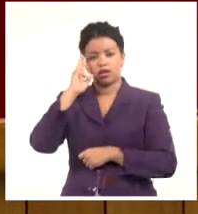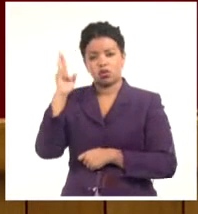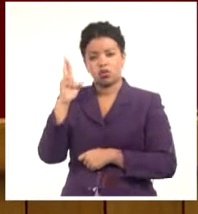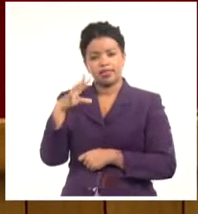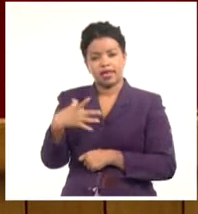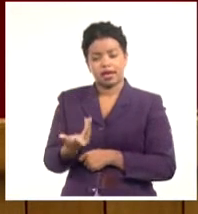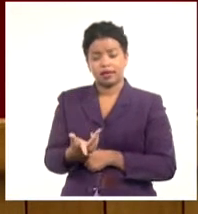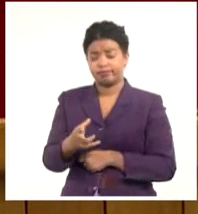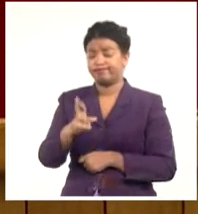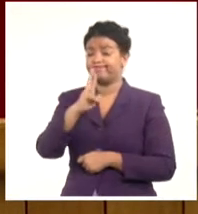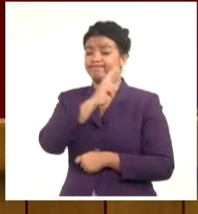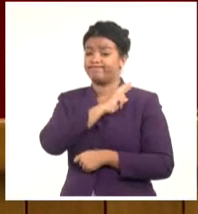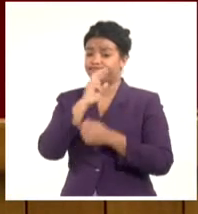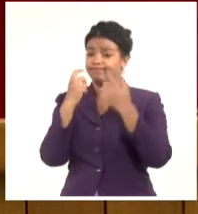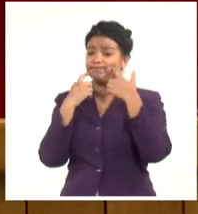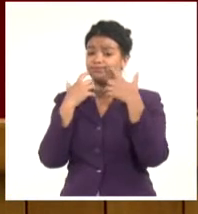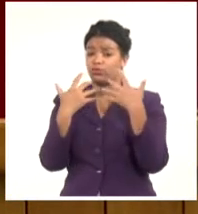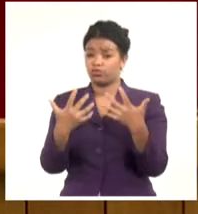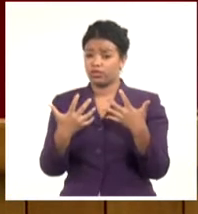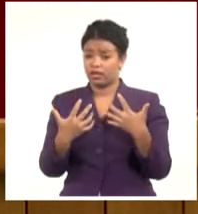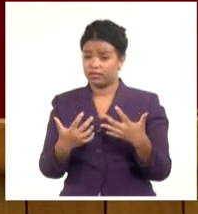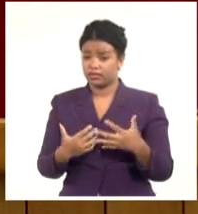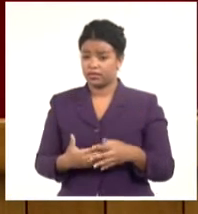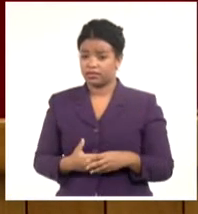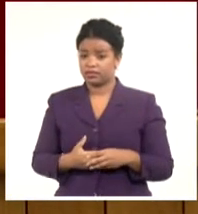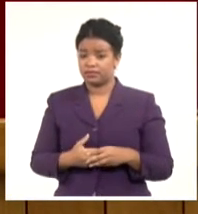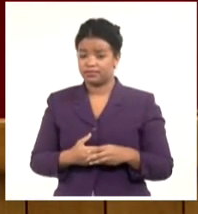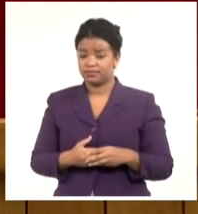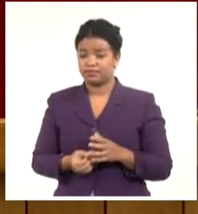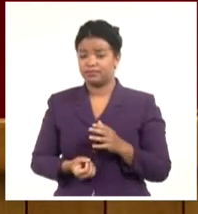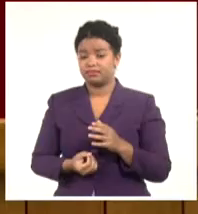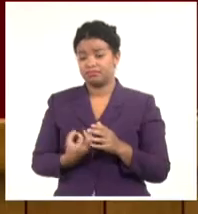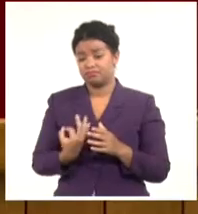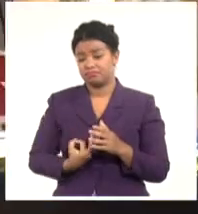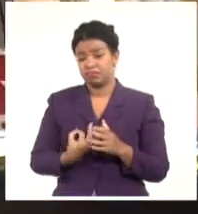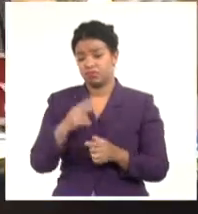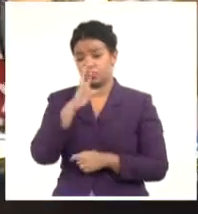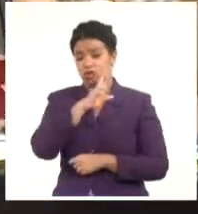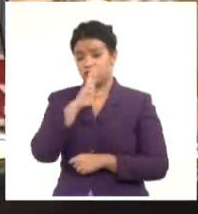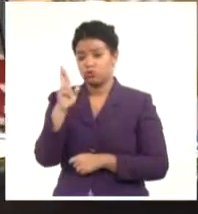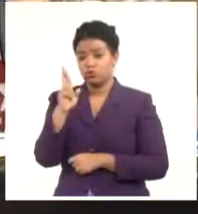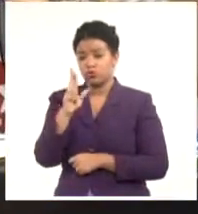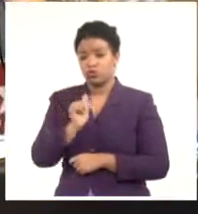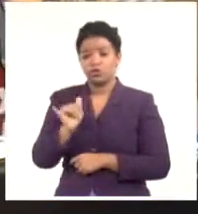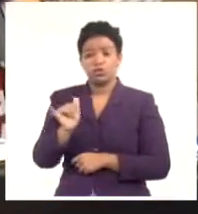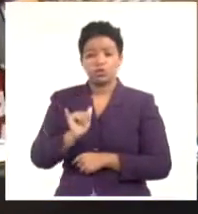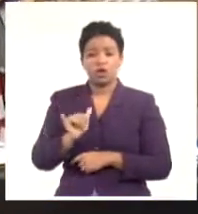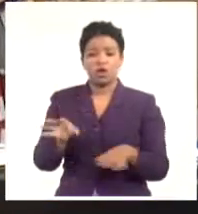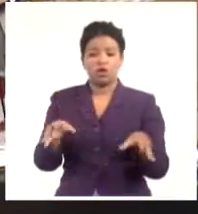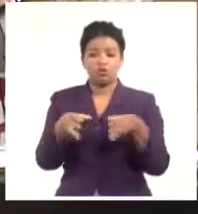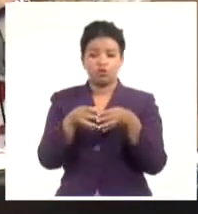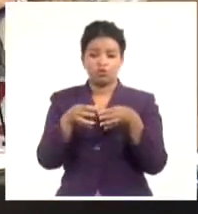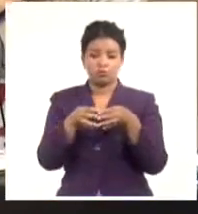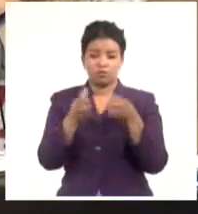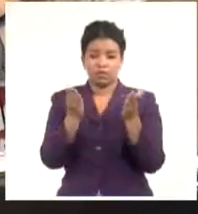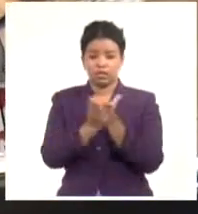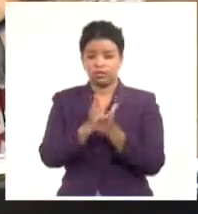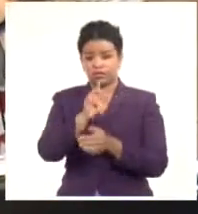elevada responsabilidad con la existencia de la revolución que equivale a la existencia misma de la